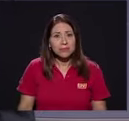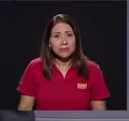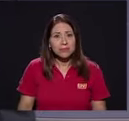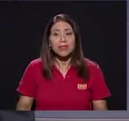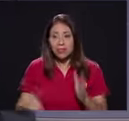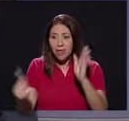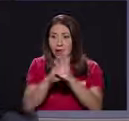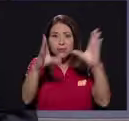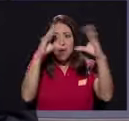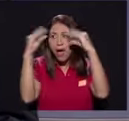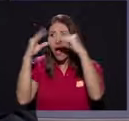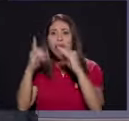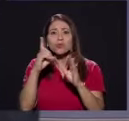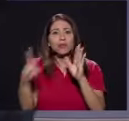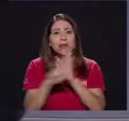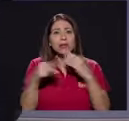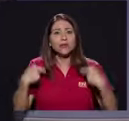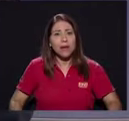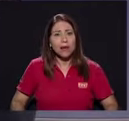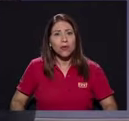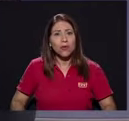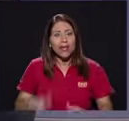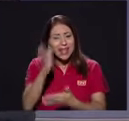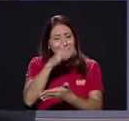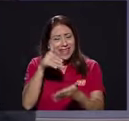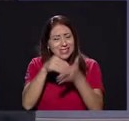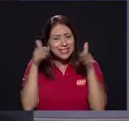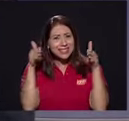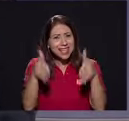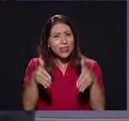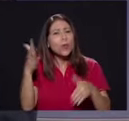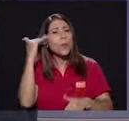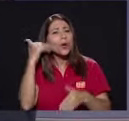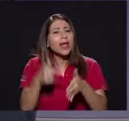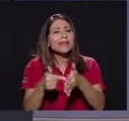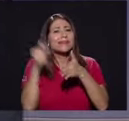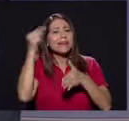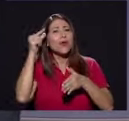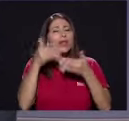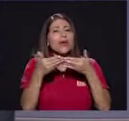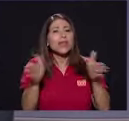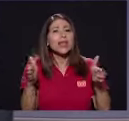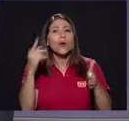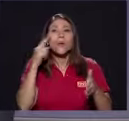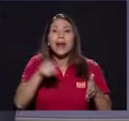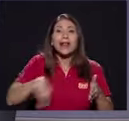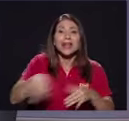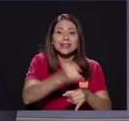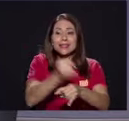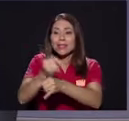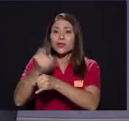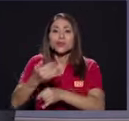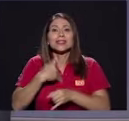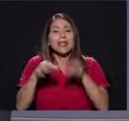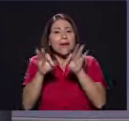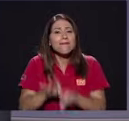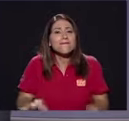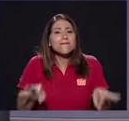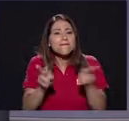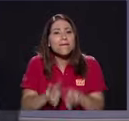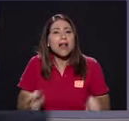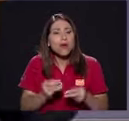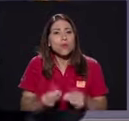El derecho a estar informado es un derecho humano. Por eso que el centro, el enfoque, ¿por qué construimos gobierno abierto? Para crear valor público en las instituciones, para que el